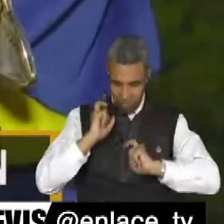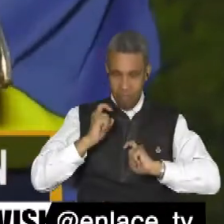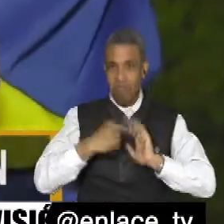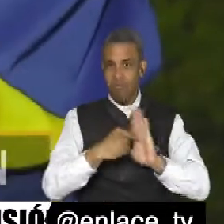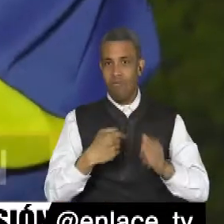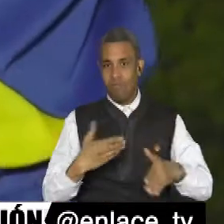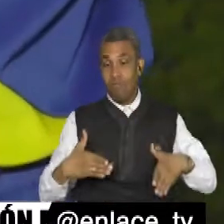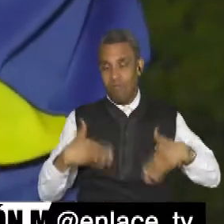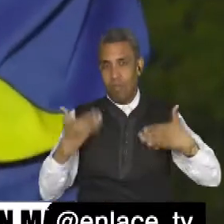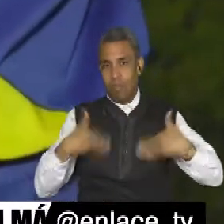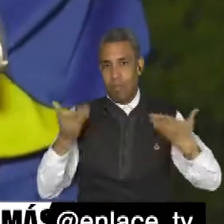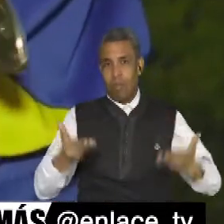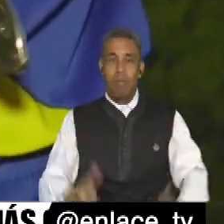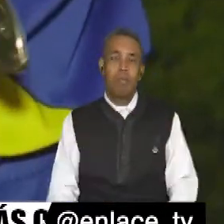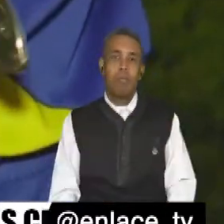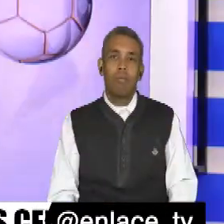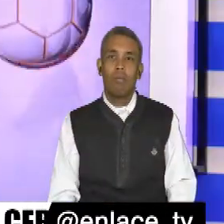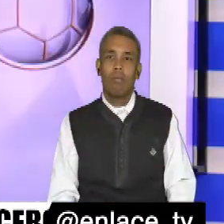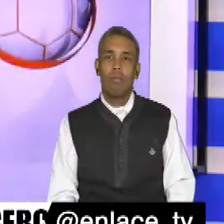el puerto petrolero.